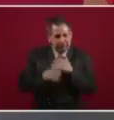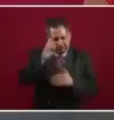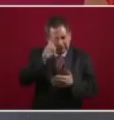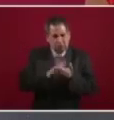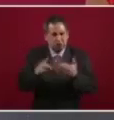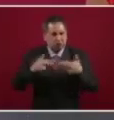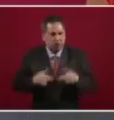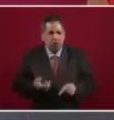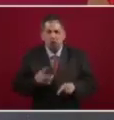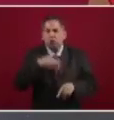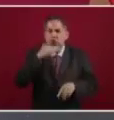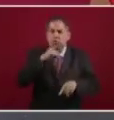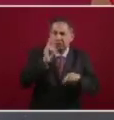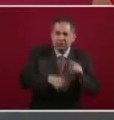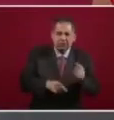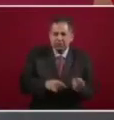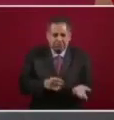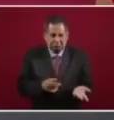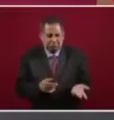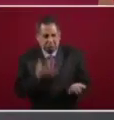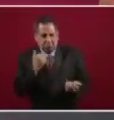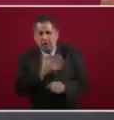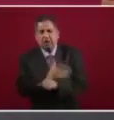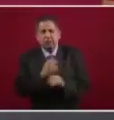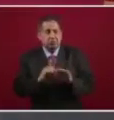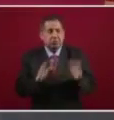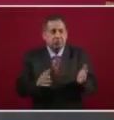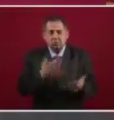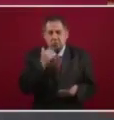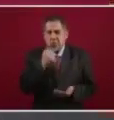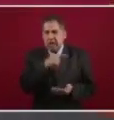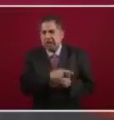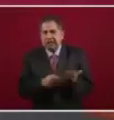de corrupción, de falta de transparencia.